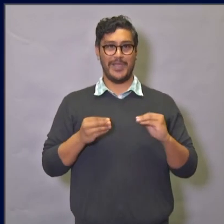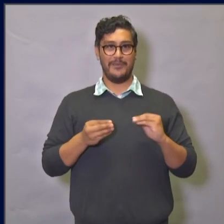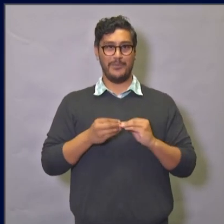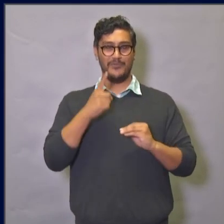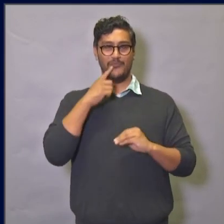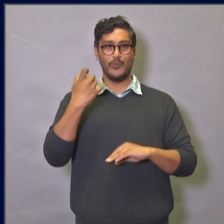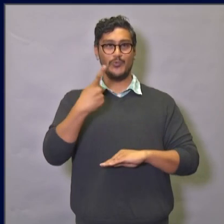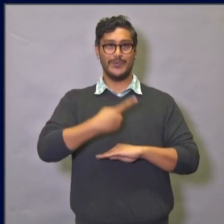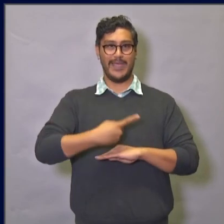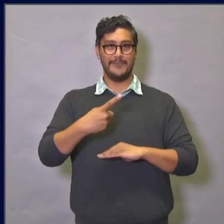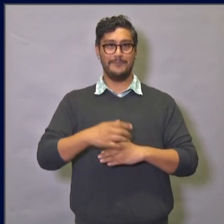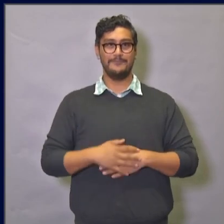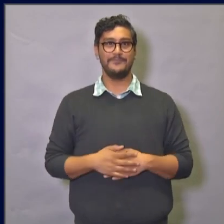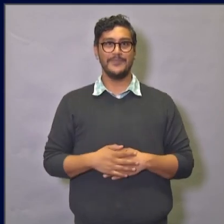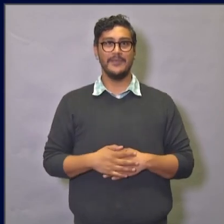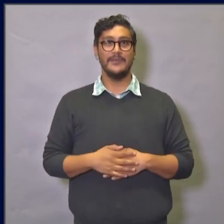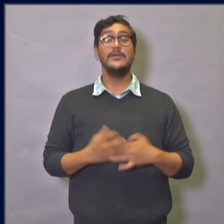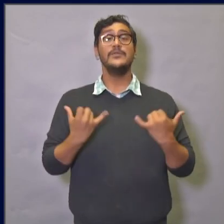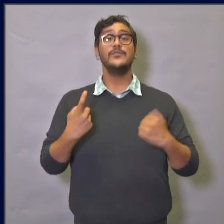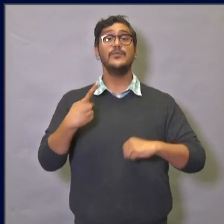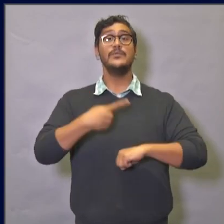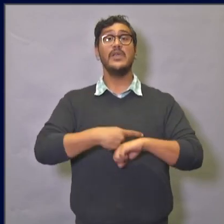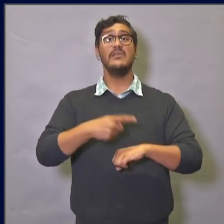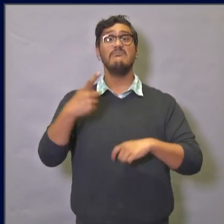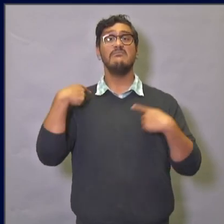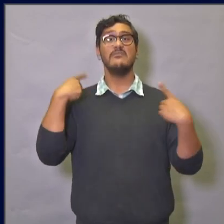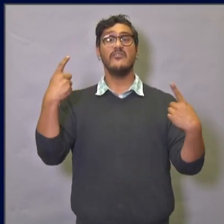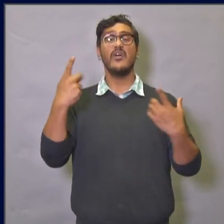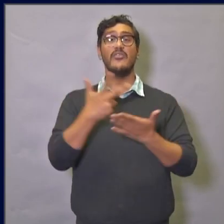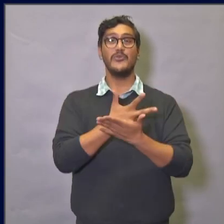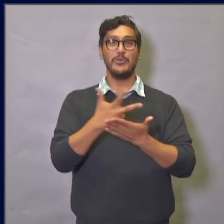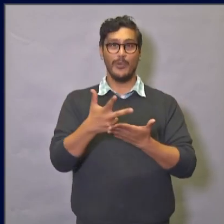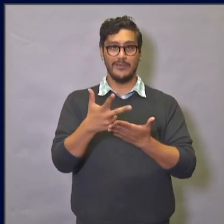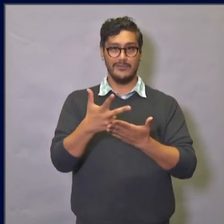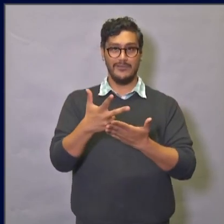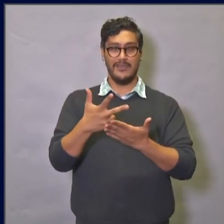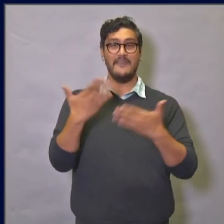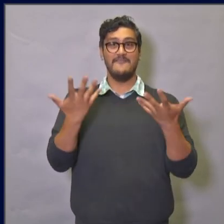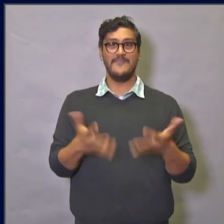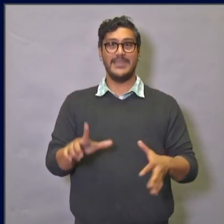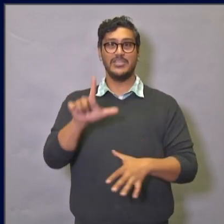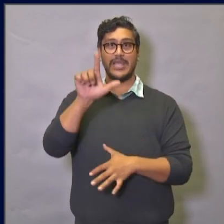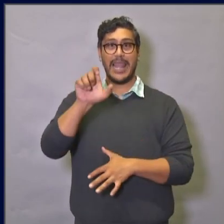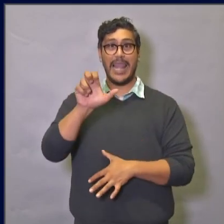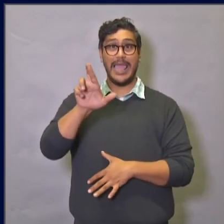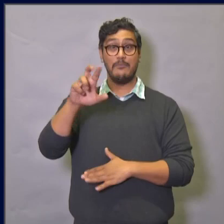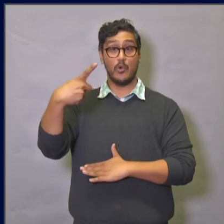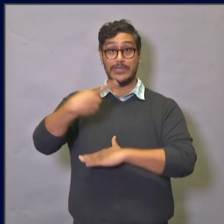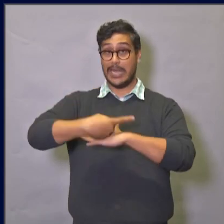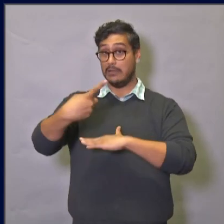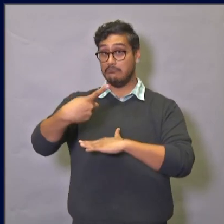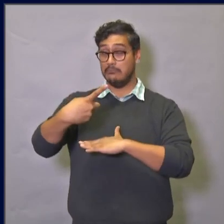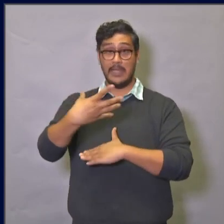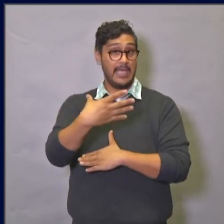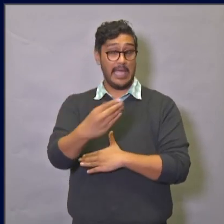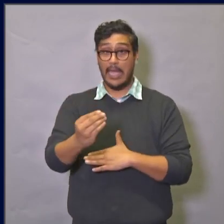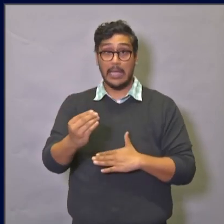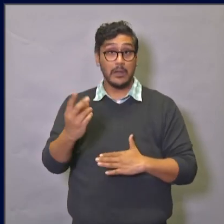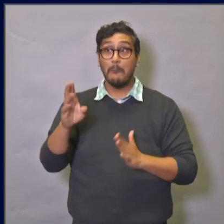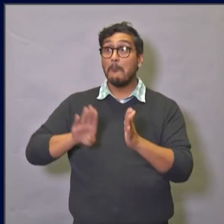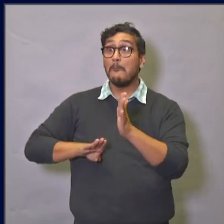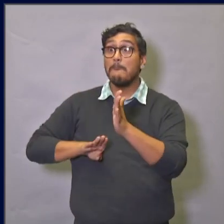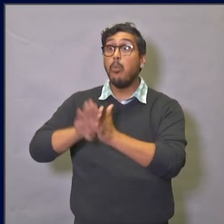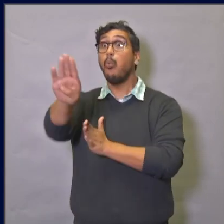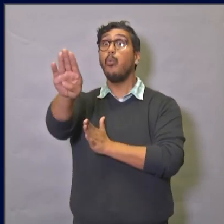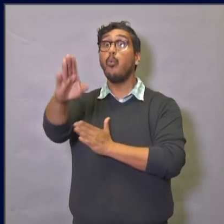de hoy. Ahora estamos a 3 semanas del feriado del Día del Trabajo y no hemos experimentado un